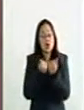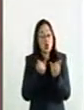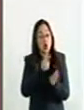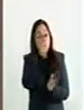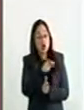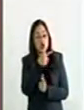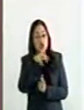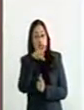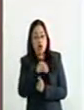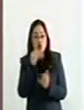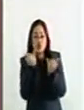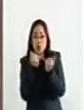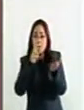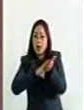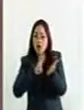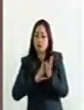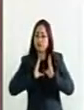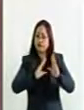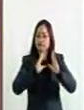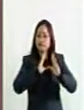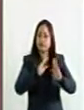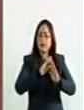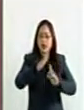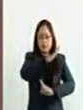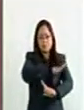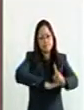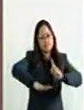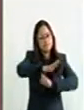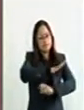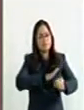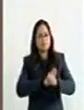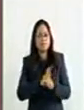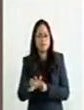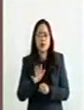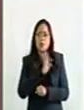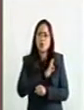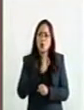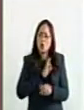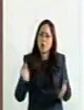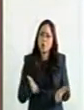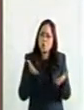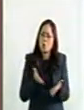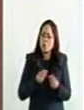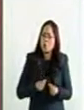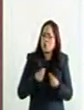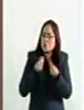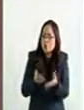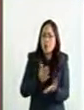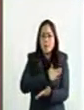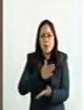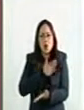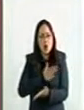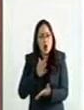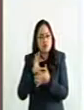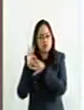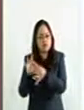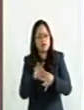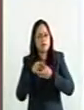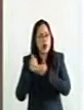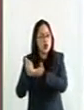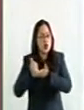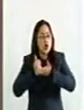una persona formada con esos valores, educada en un ambiente donde se estimule el altruismo, la generosidad y la solidaridad.